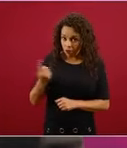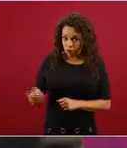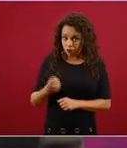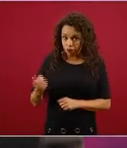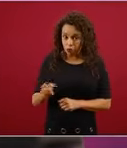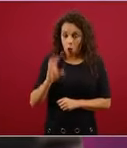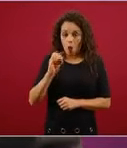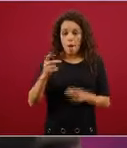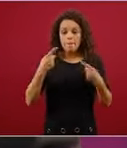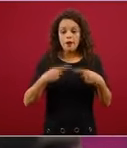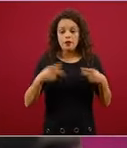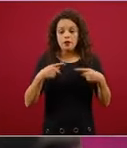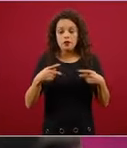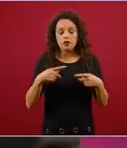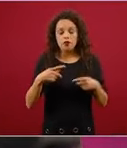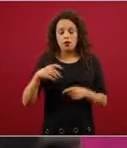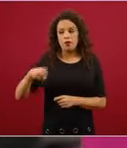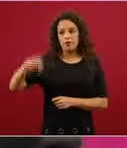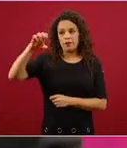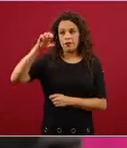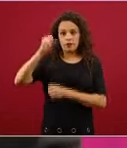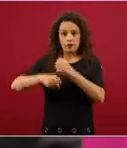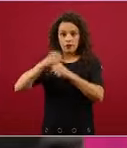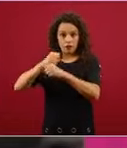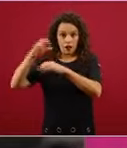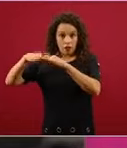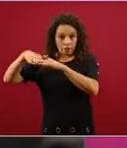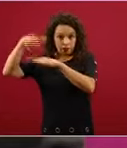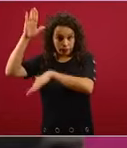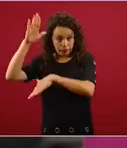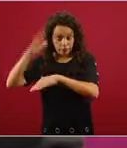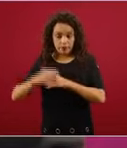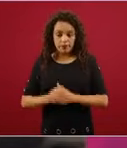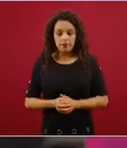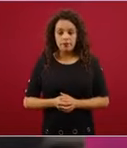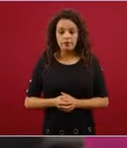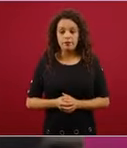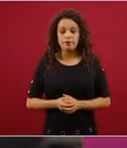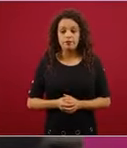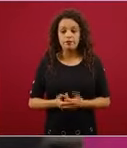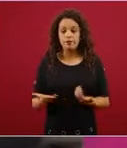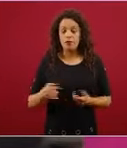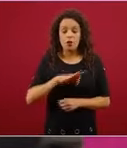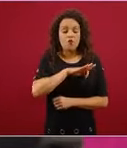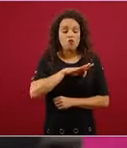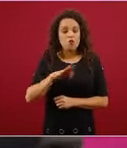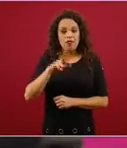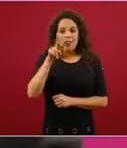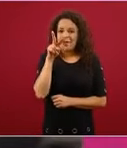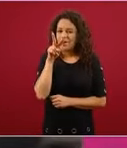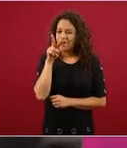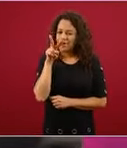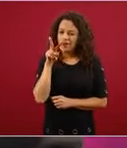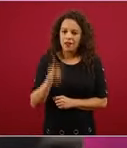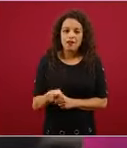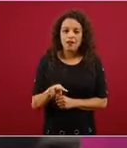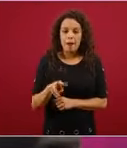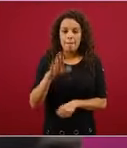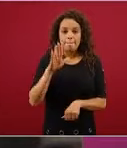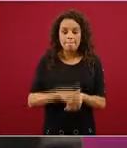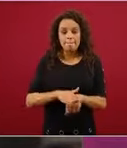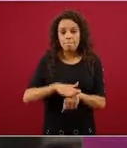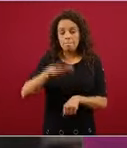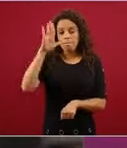personas con 60 años y más de edad, puede ser mucho más probable que haya un deterioro